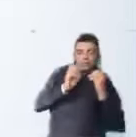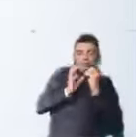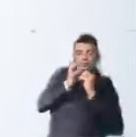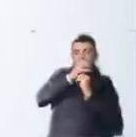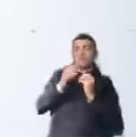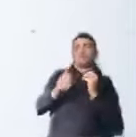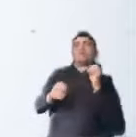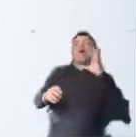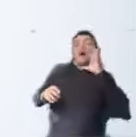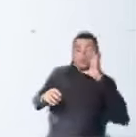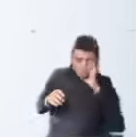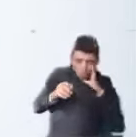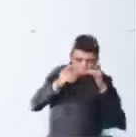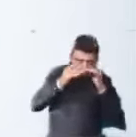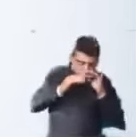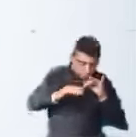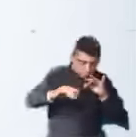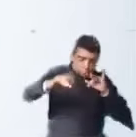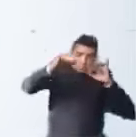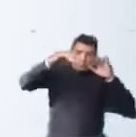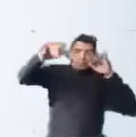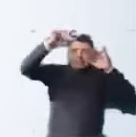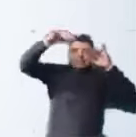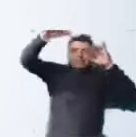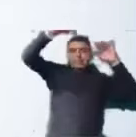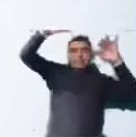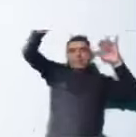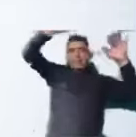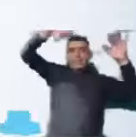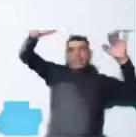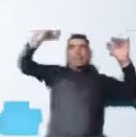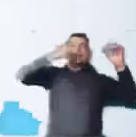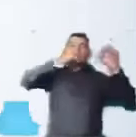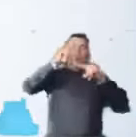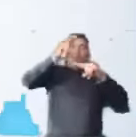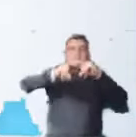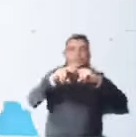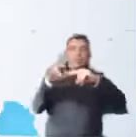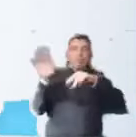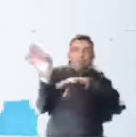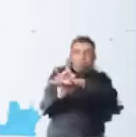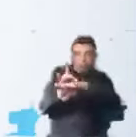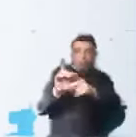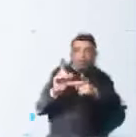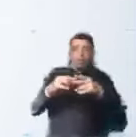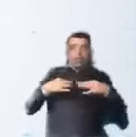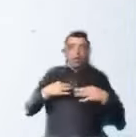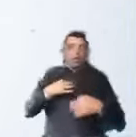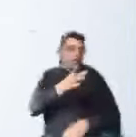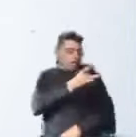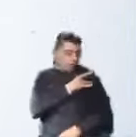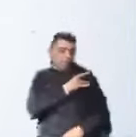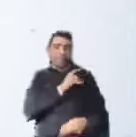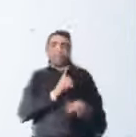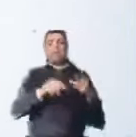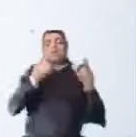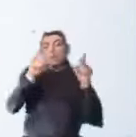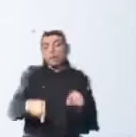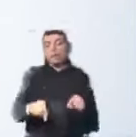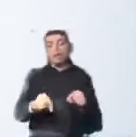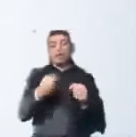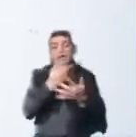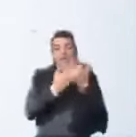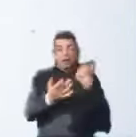en el aire, se van a pegar en los asientos del bus, en la ropa de las personas que están ahí, tal vez en las manos, en los hombros, en el